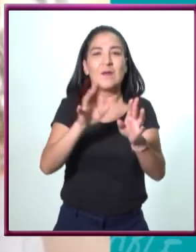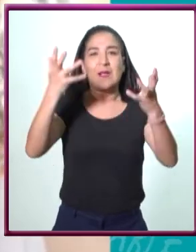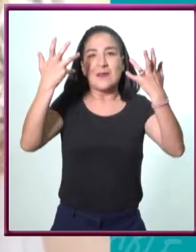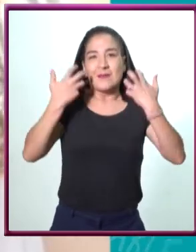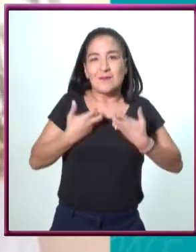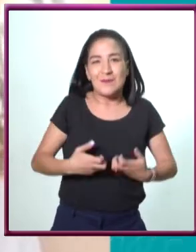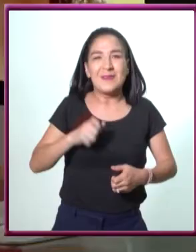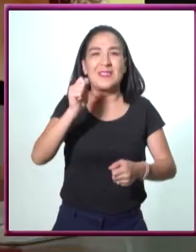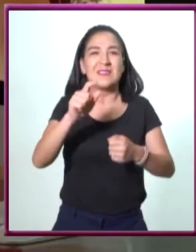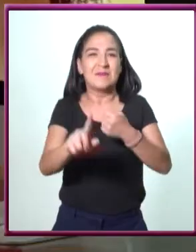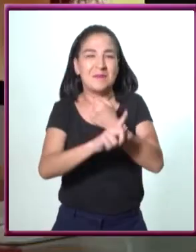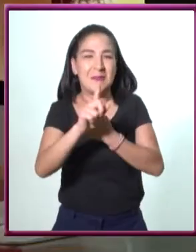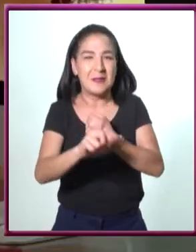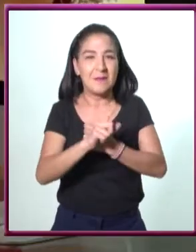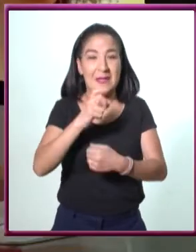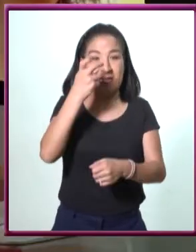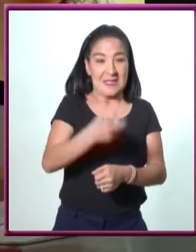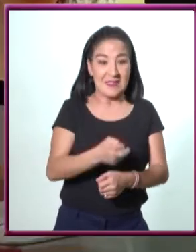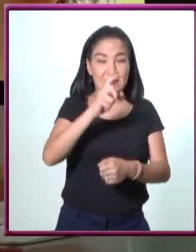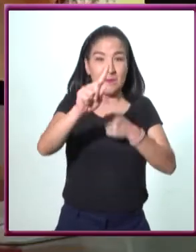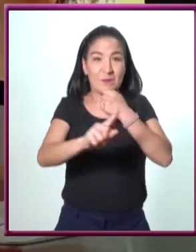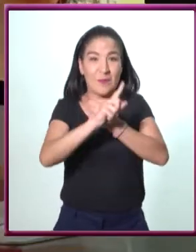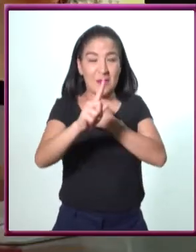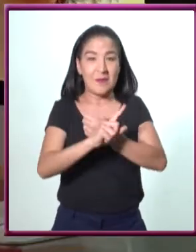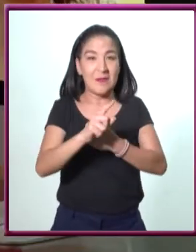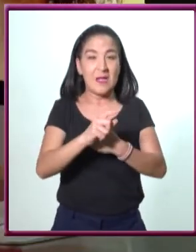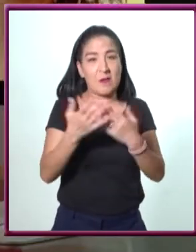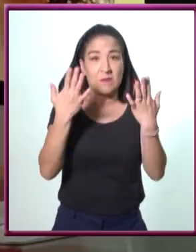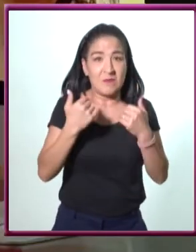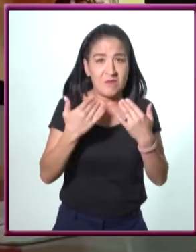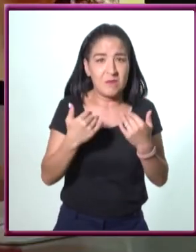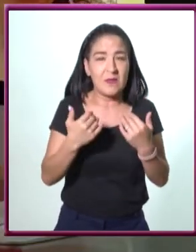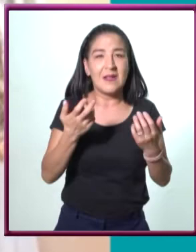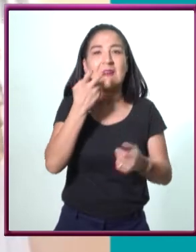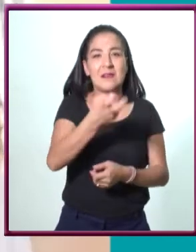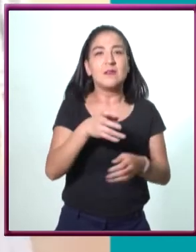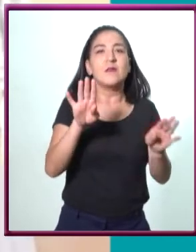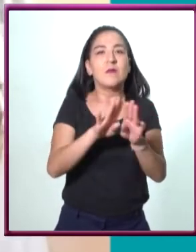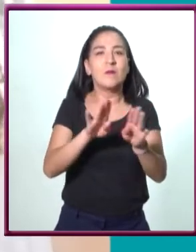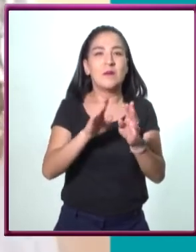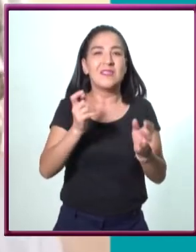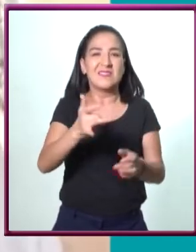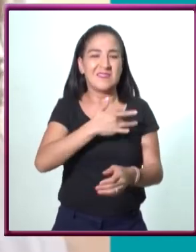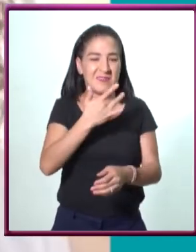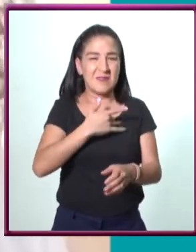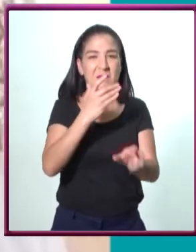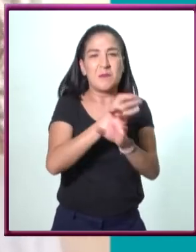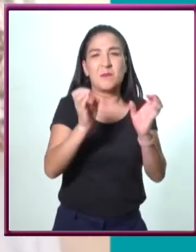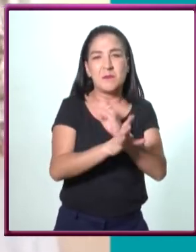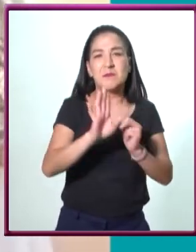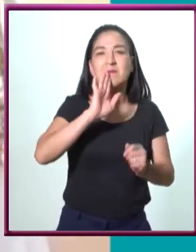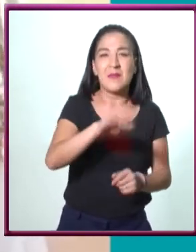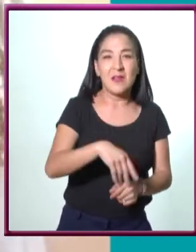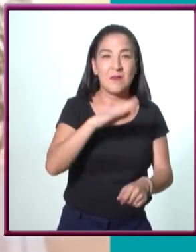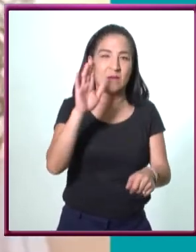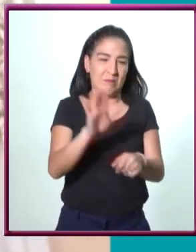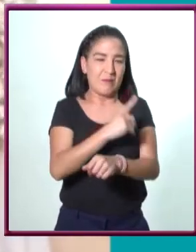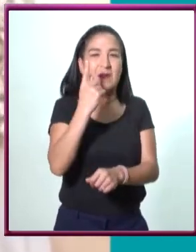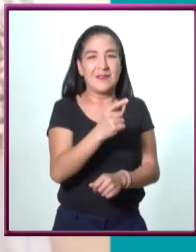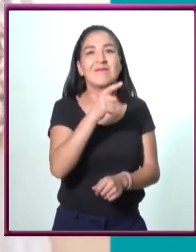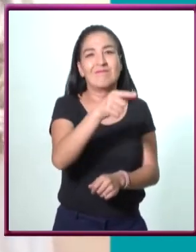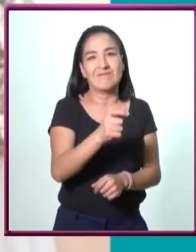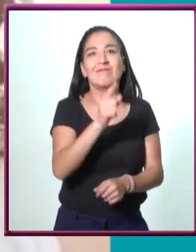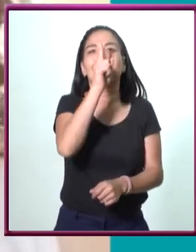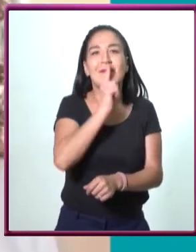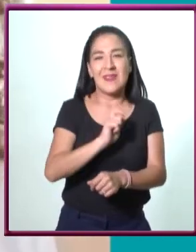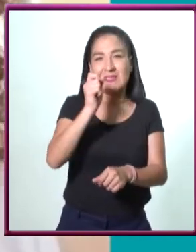la consecuencia. Y si esa consecuencia no existe, si nunca vivimos algo desagradable por una mentira que